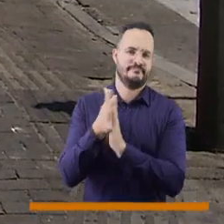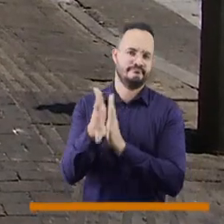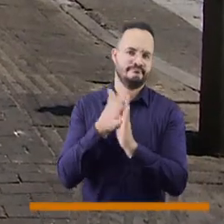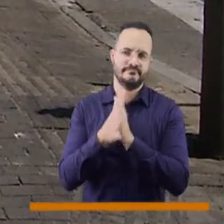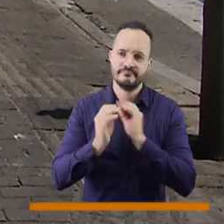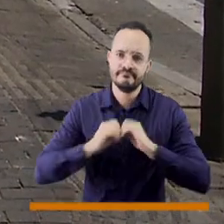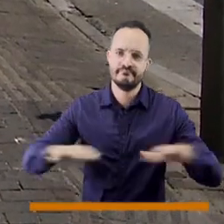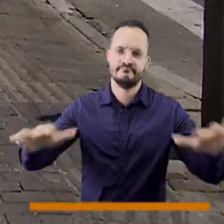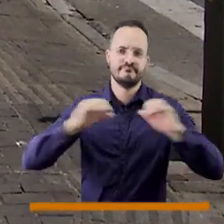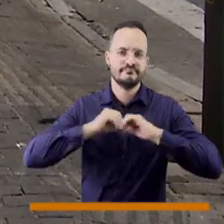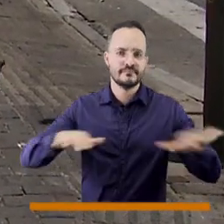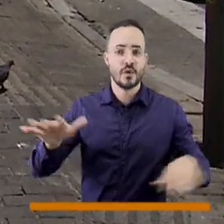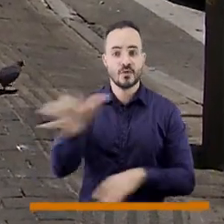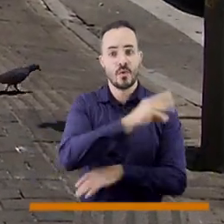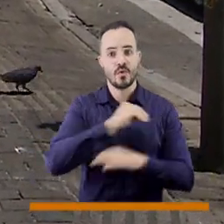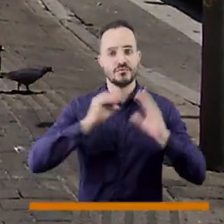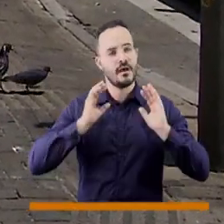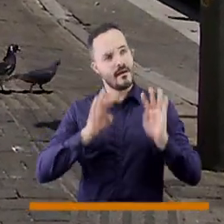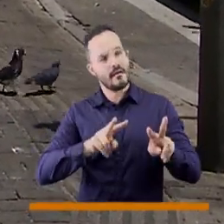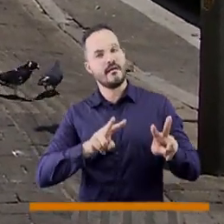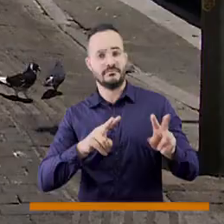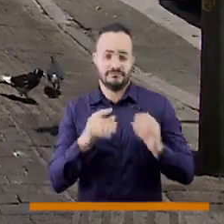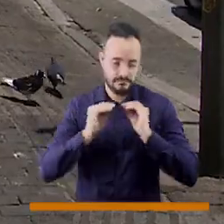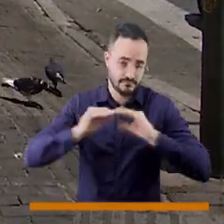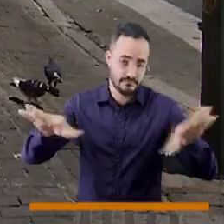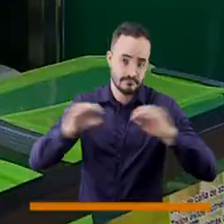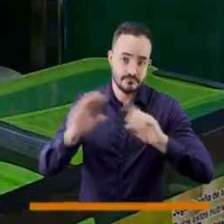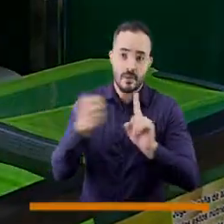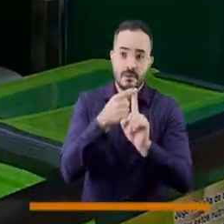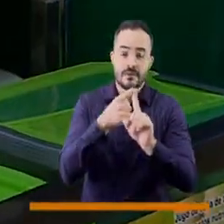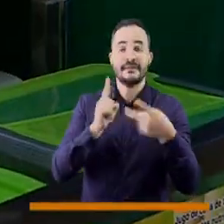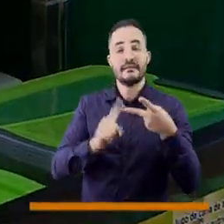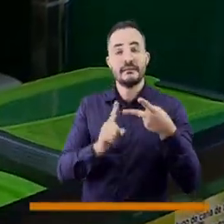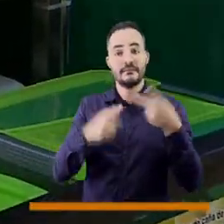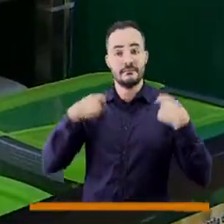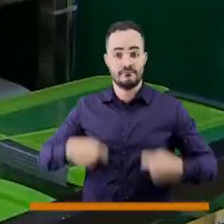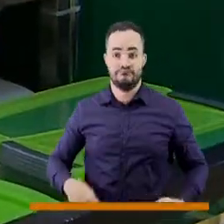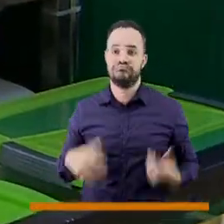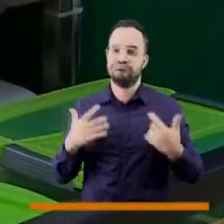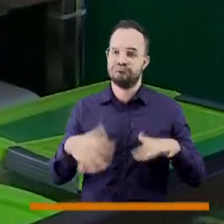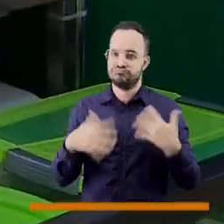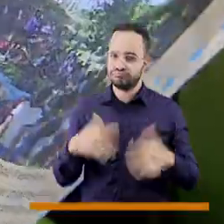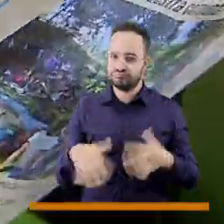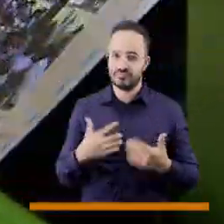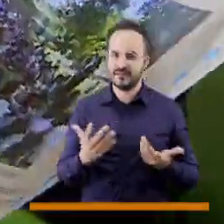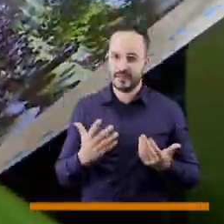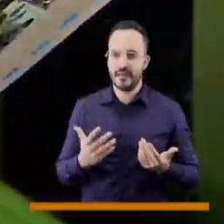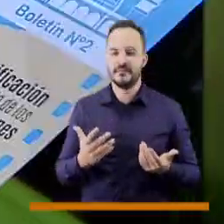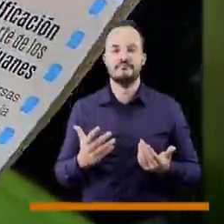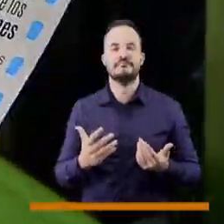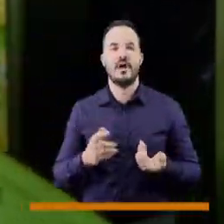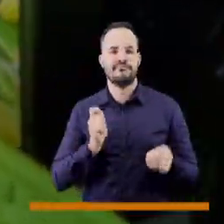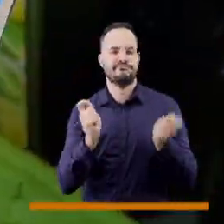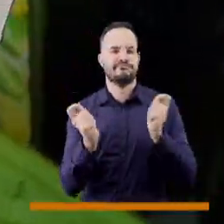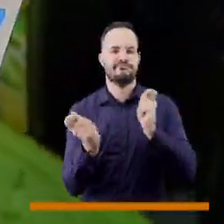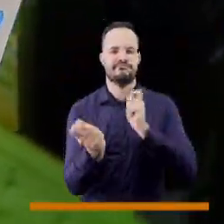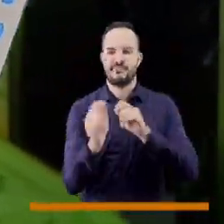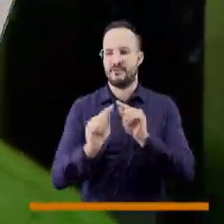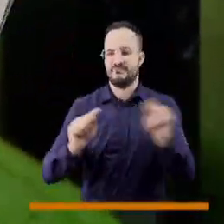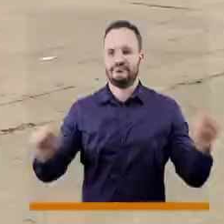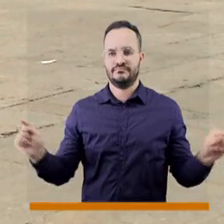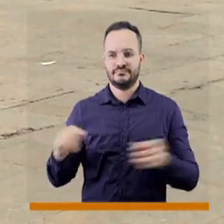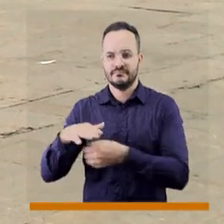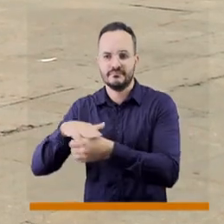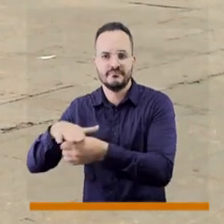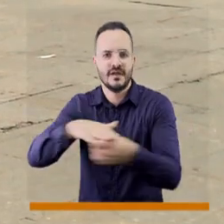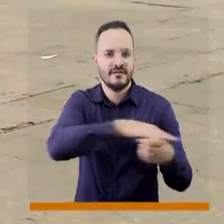es informar a sus comunidades, a los ciudadanos o a sus audiencias, también tienen un rol muy importante en